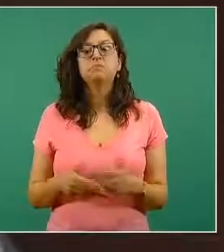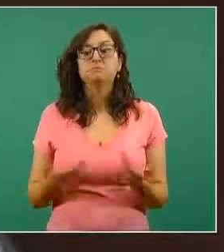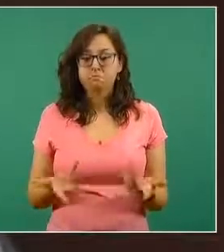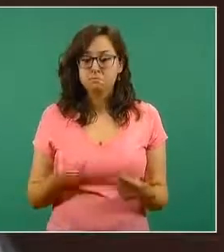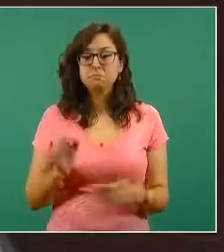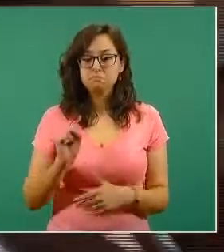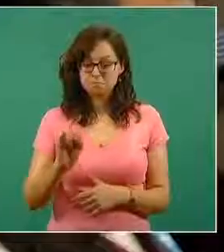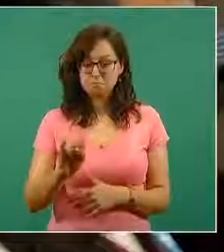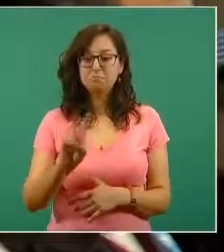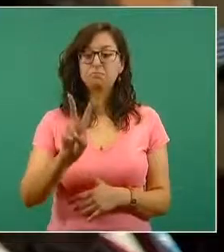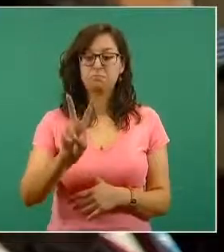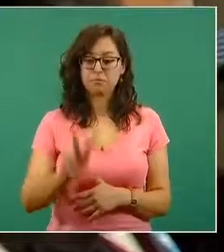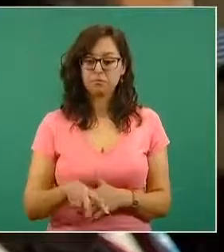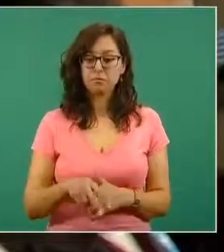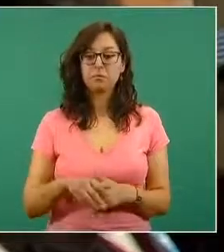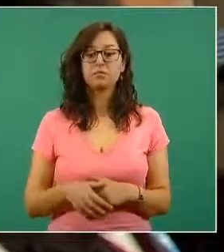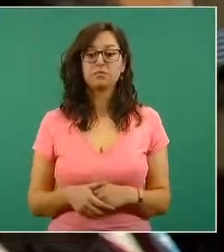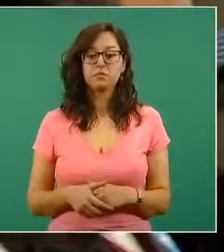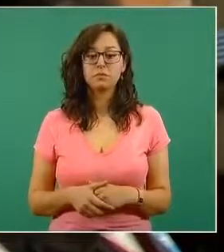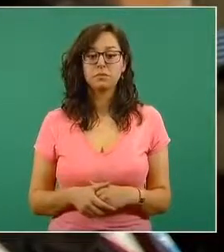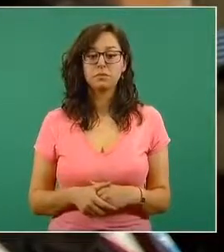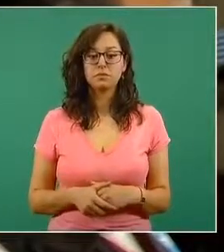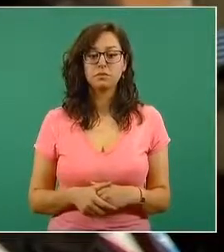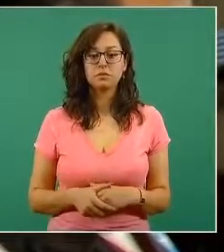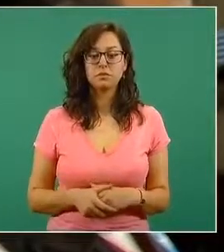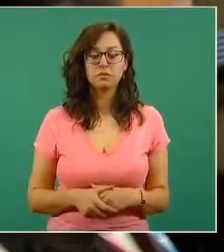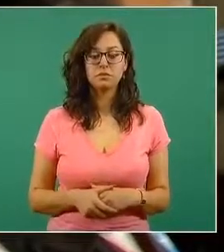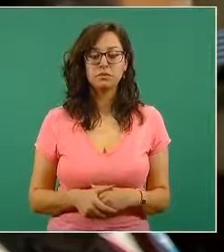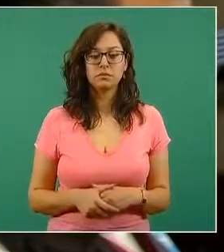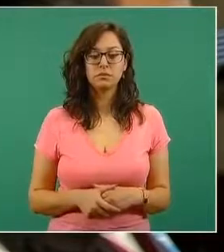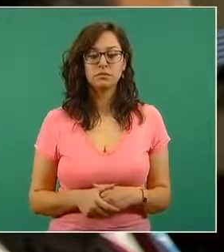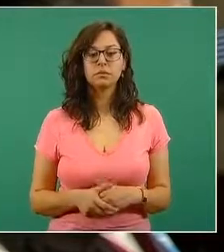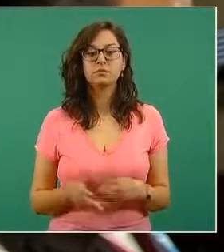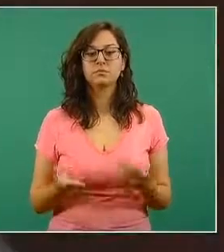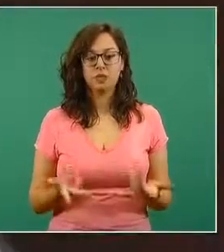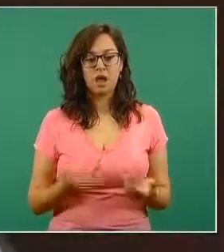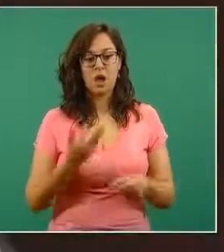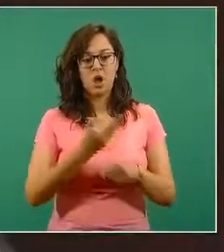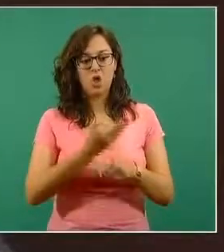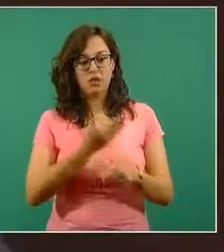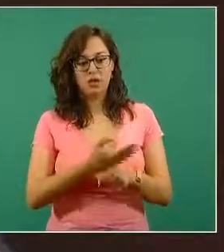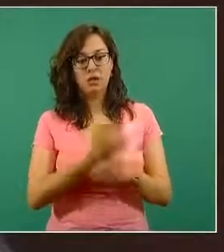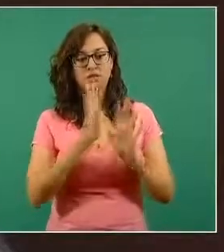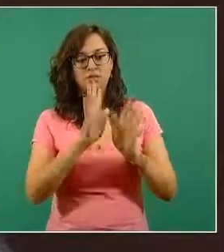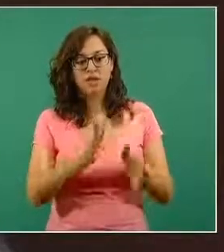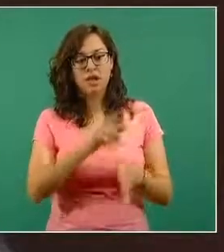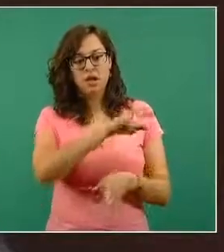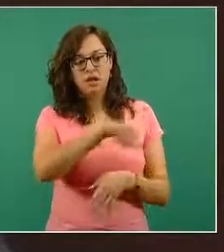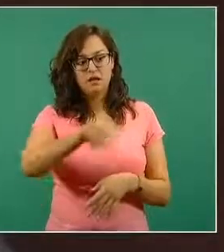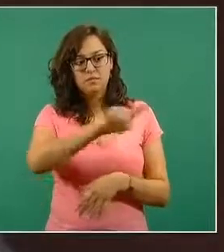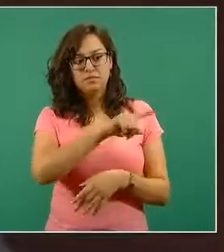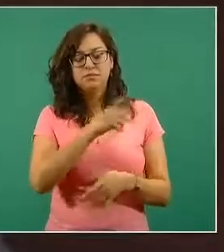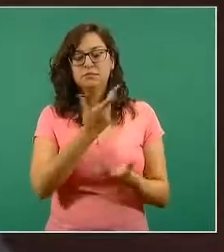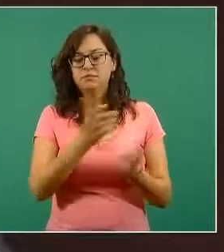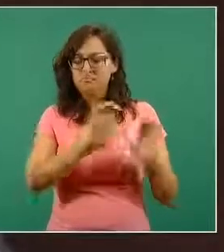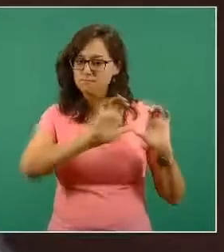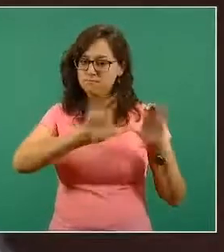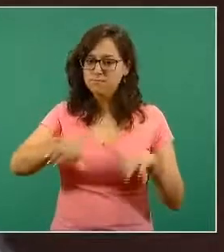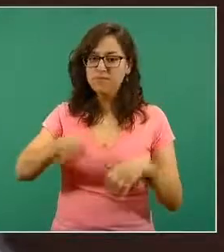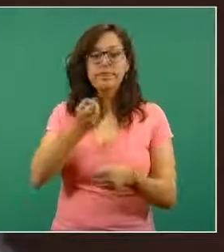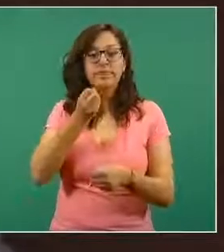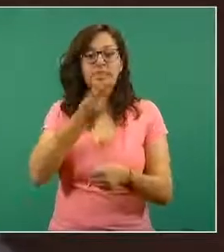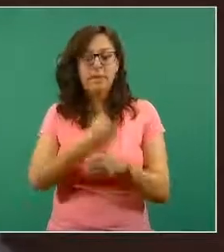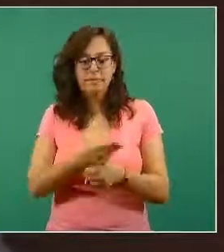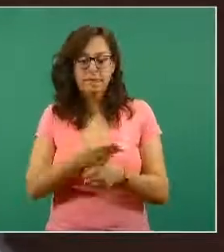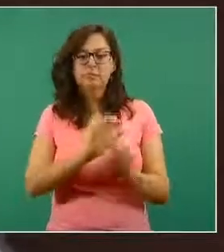efecto, además se está haciendo el esfuerzo para su incorporación temprana, y